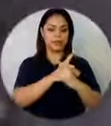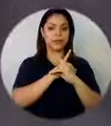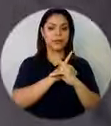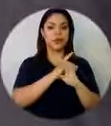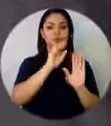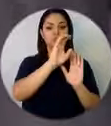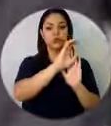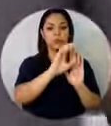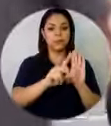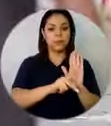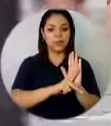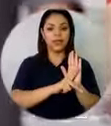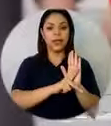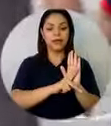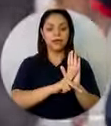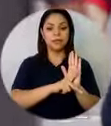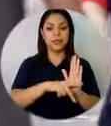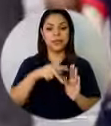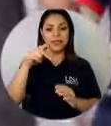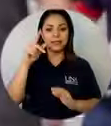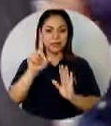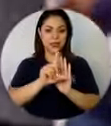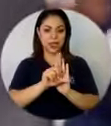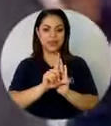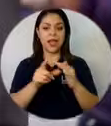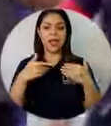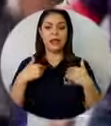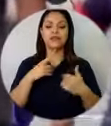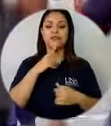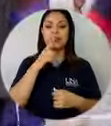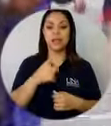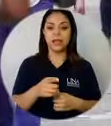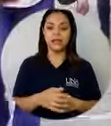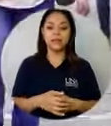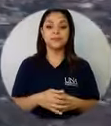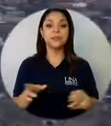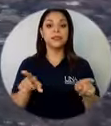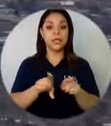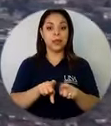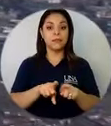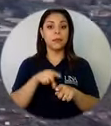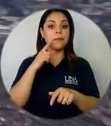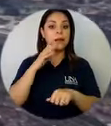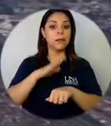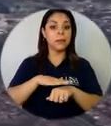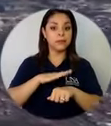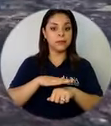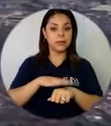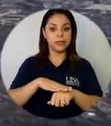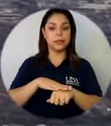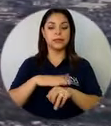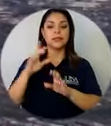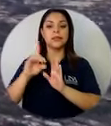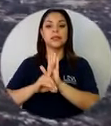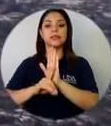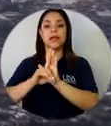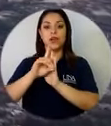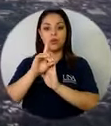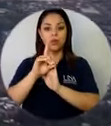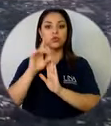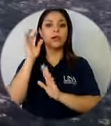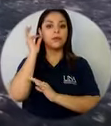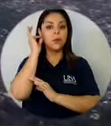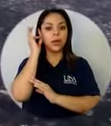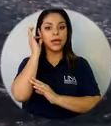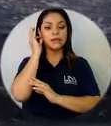Constitución política y en las leyes sean una realidad. También para permitir el desarrollo individual de cada mujer,